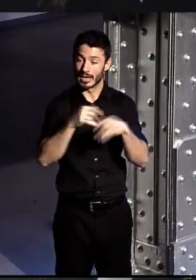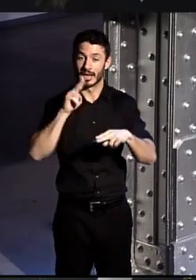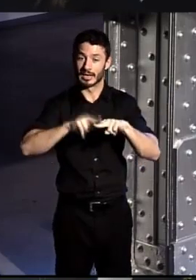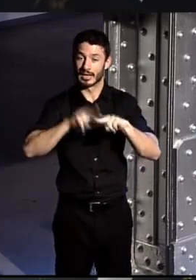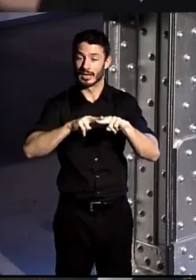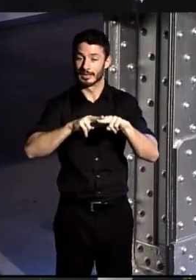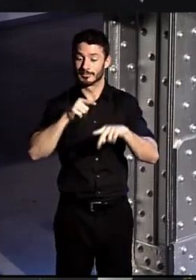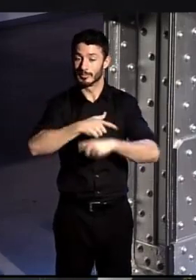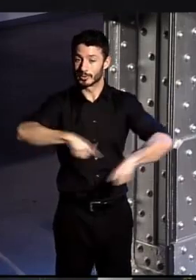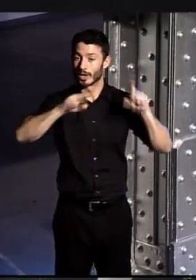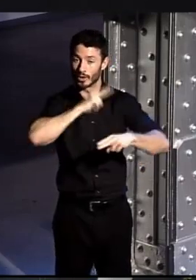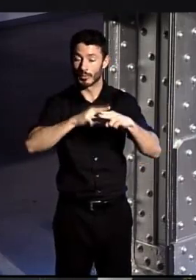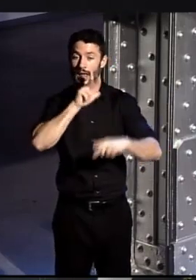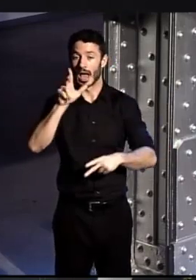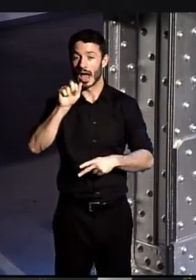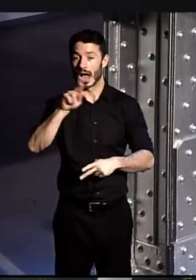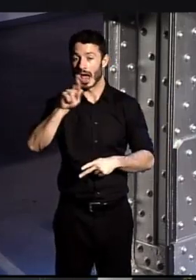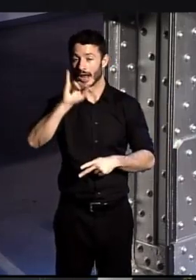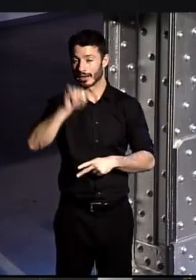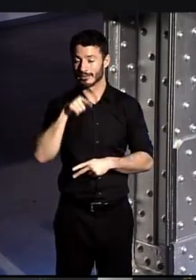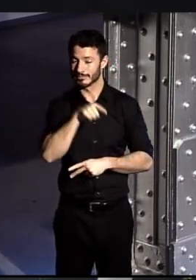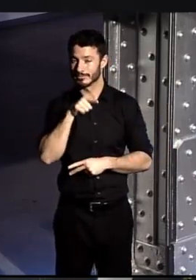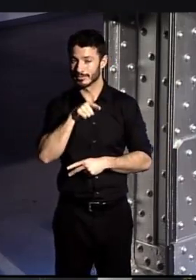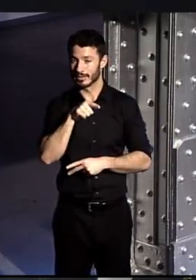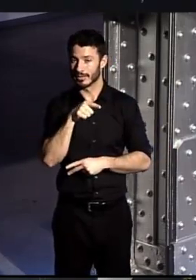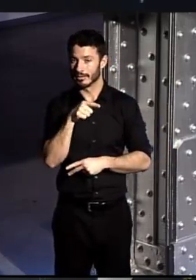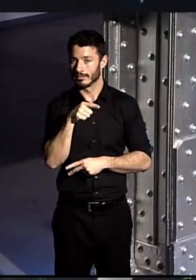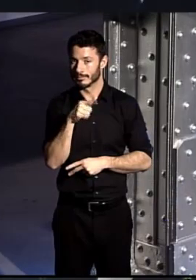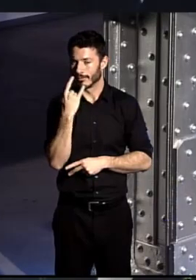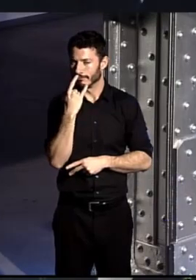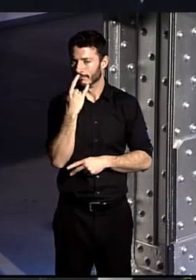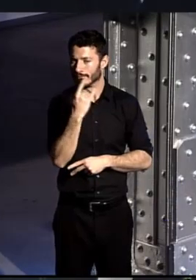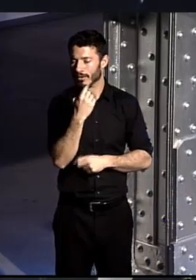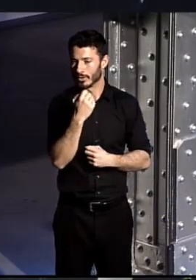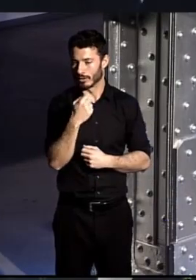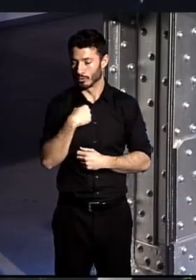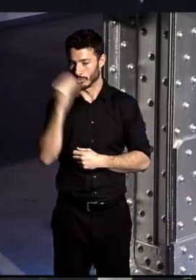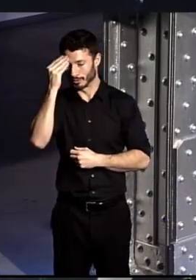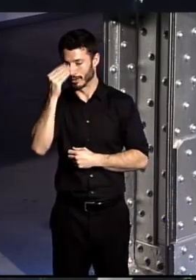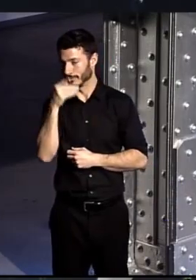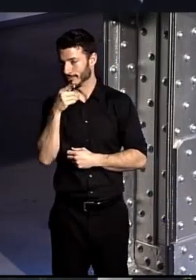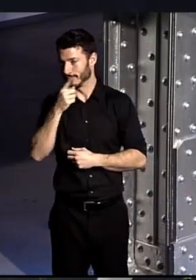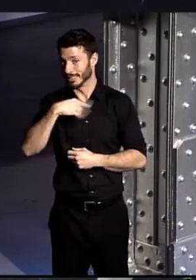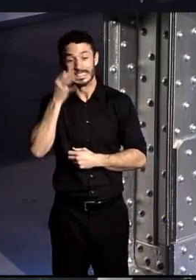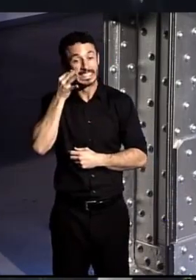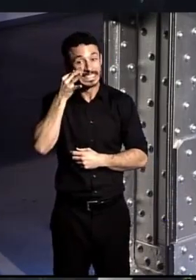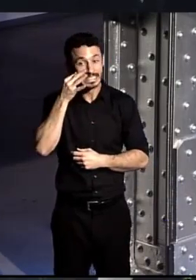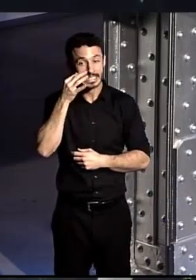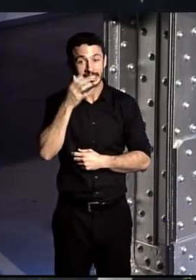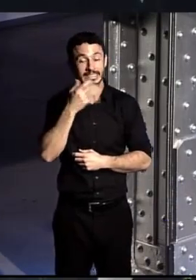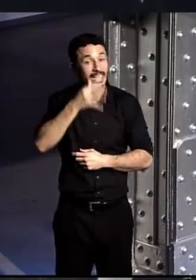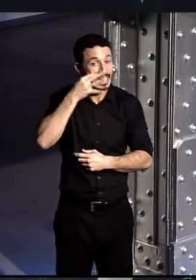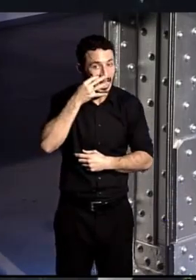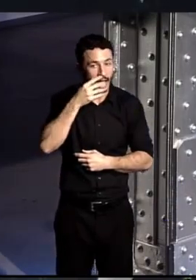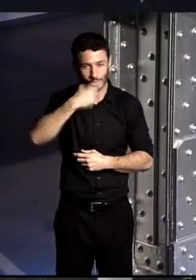está Harry. Harry es un enamorado que yo creo que al que caeríamos rendidas todas las